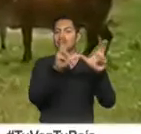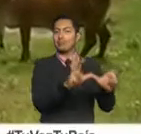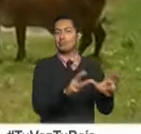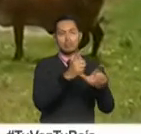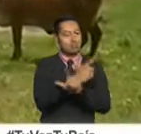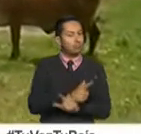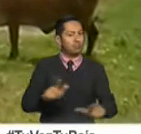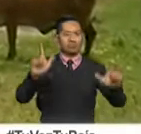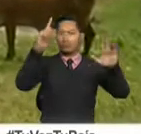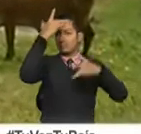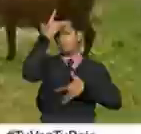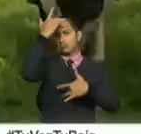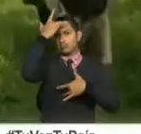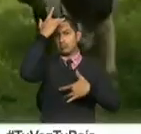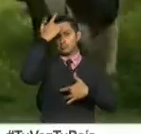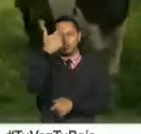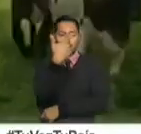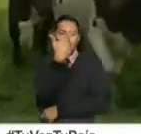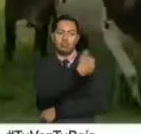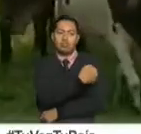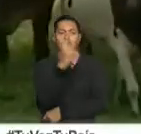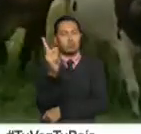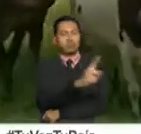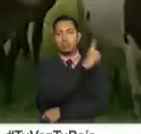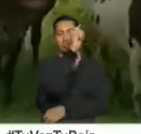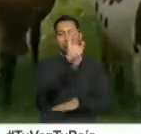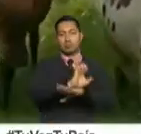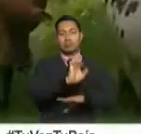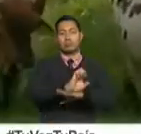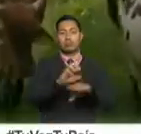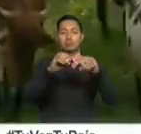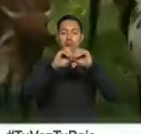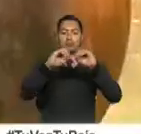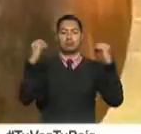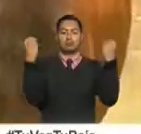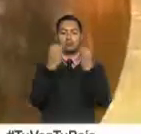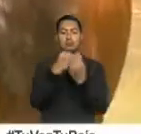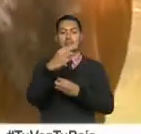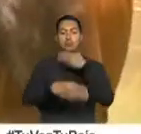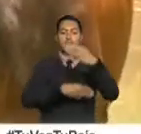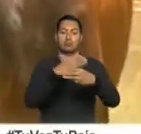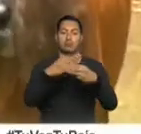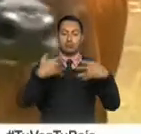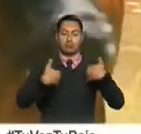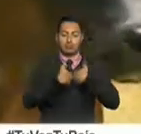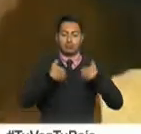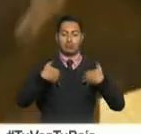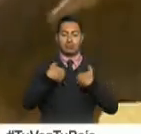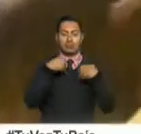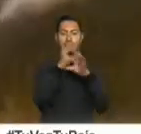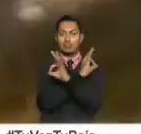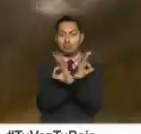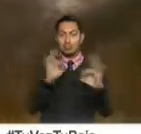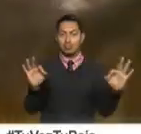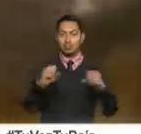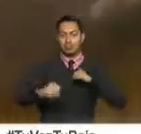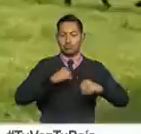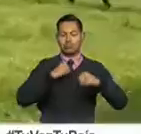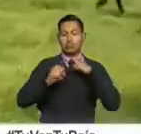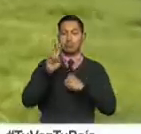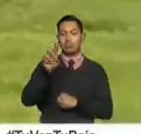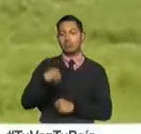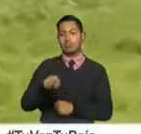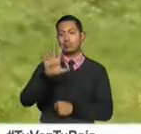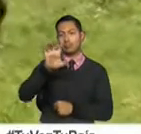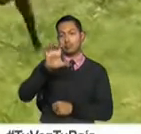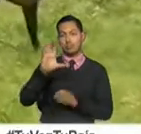con vacunación a nivel nacional, otorgado por la Organización Mundial de Sanidad Animal en mayo de 2015. Luis Andrade,